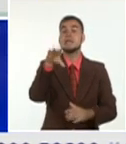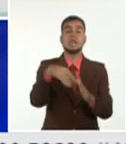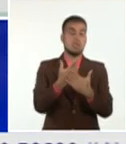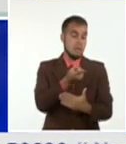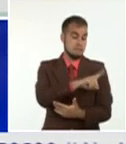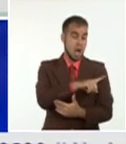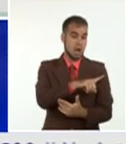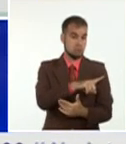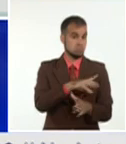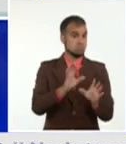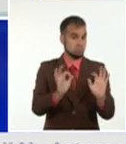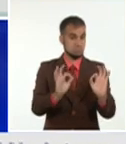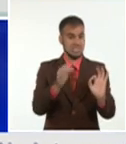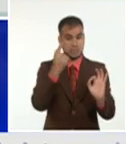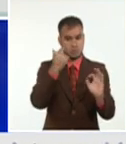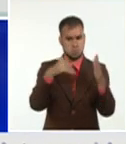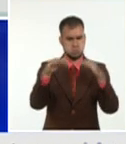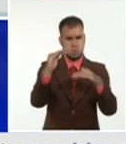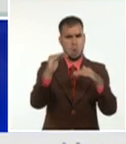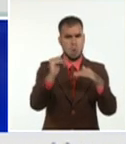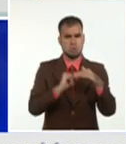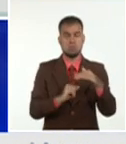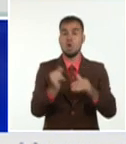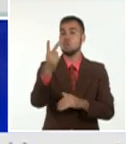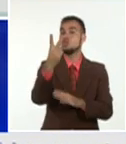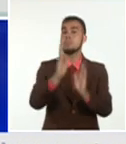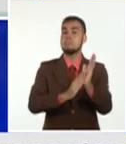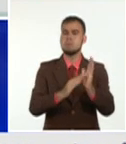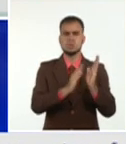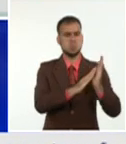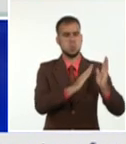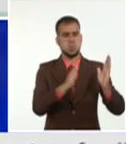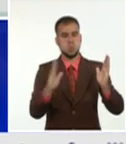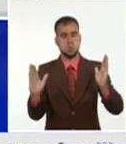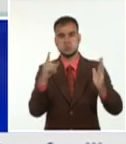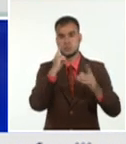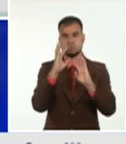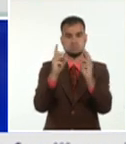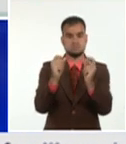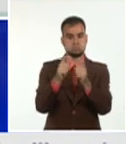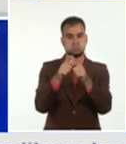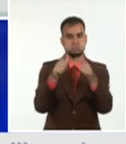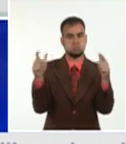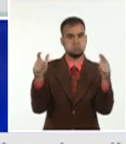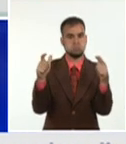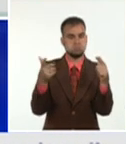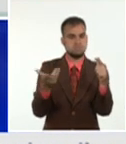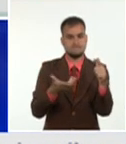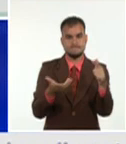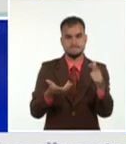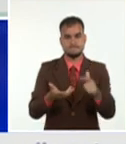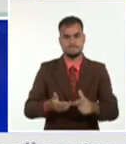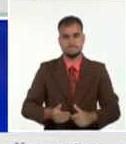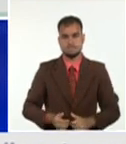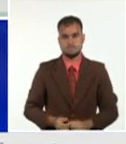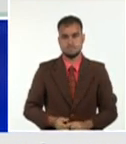yo dije, en los últimos 2 meses la cifra más elevada. Y estamos hablando de